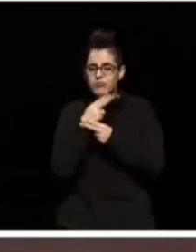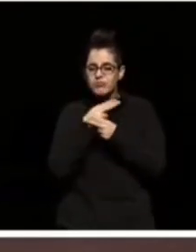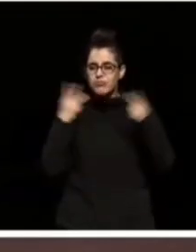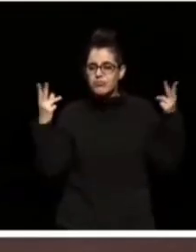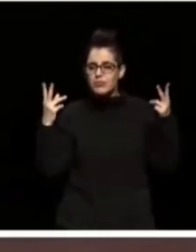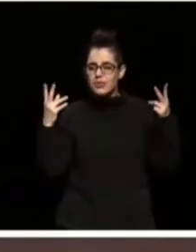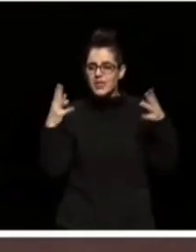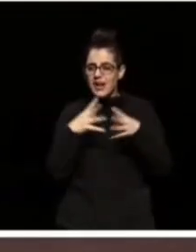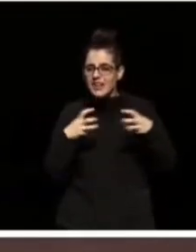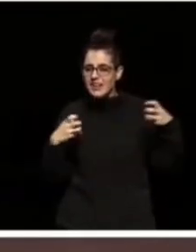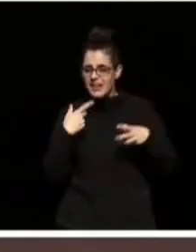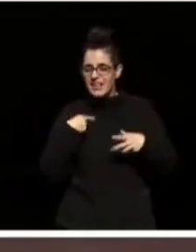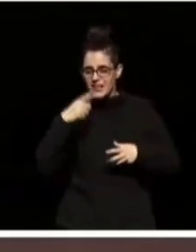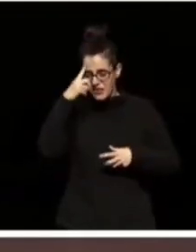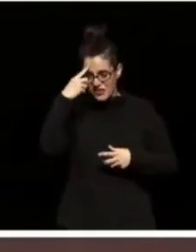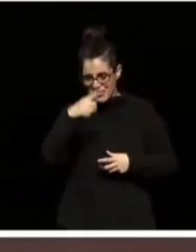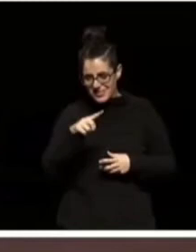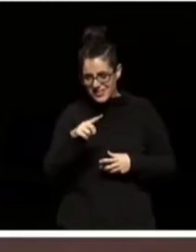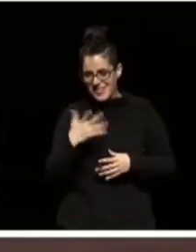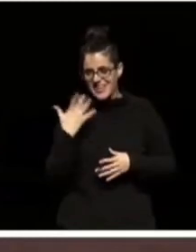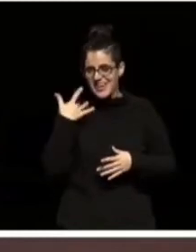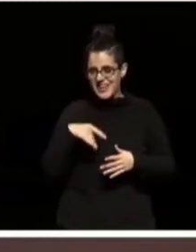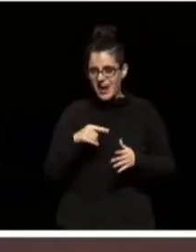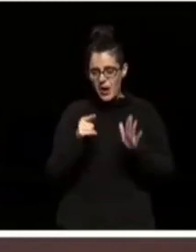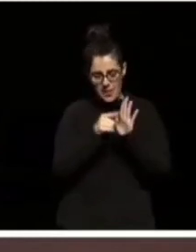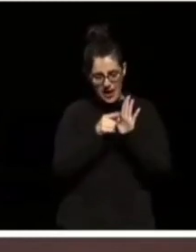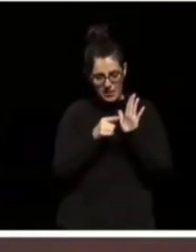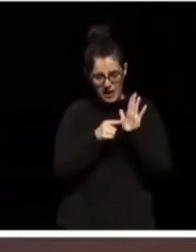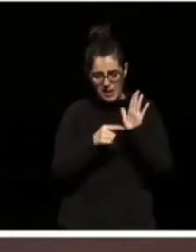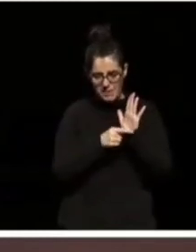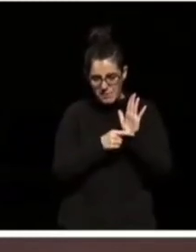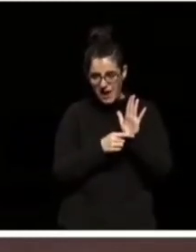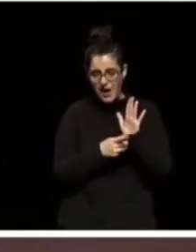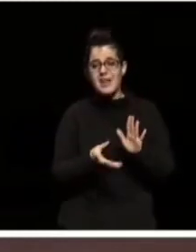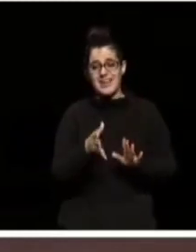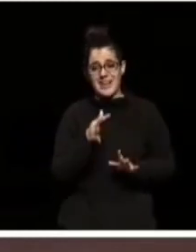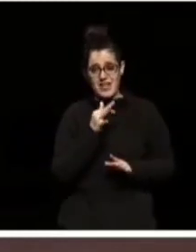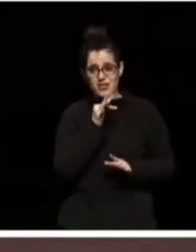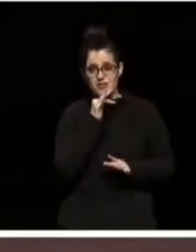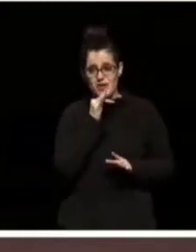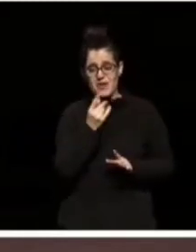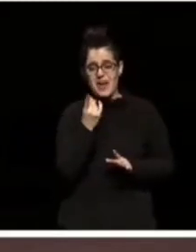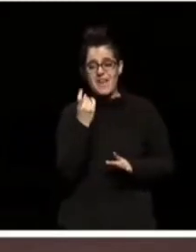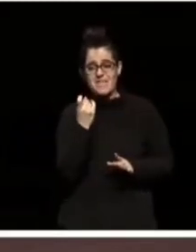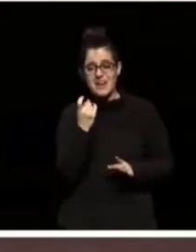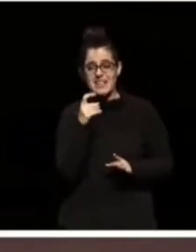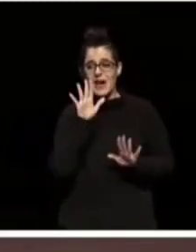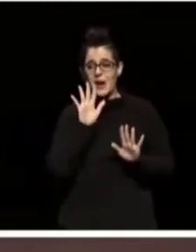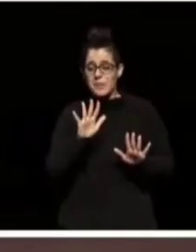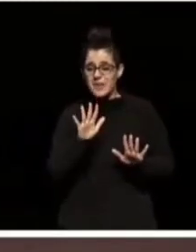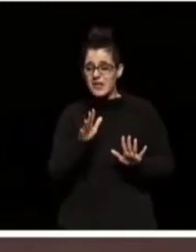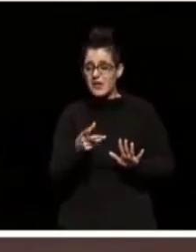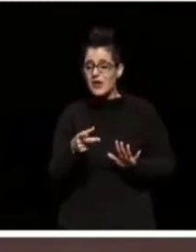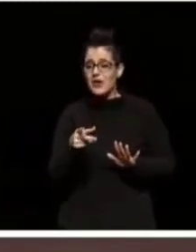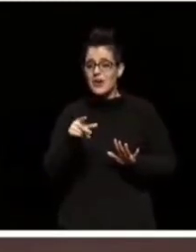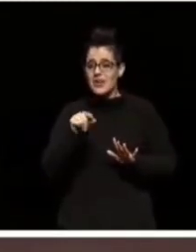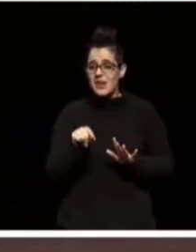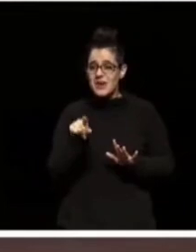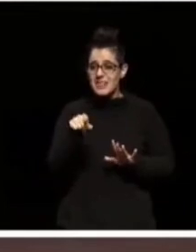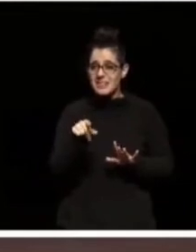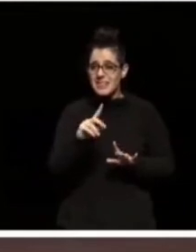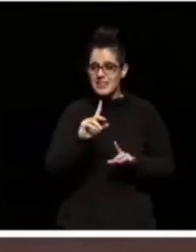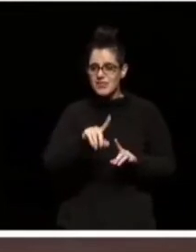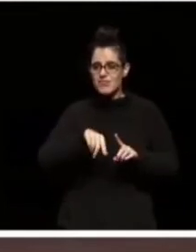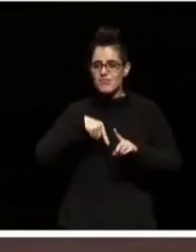teniendo muchísimos frutos ya y que además le queda muchísima tarea por hacer. Pero estáis también multiplicando por